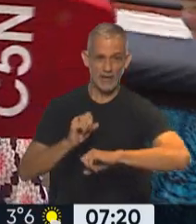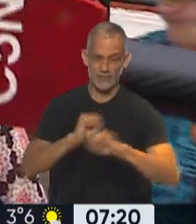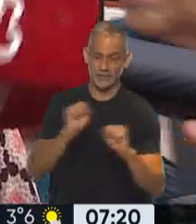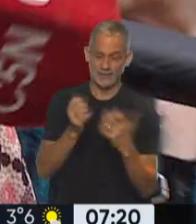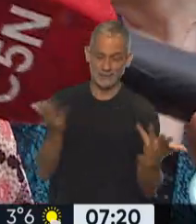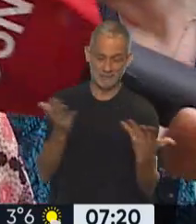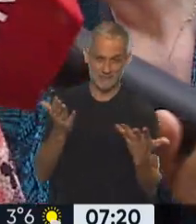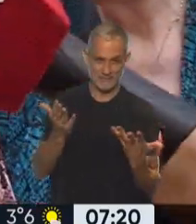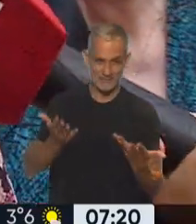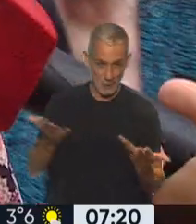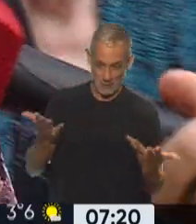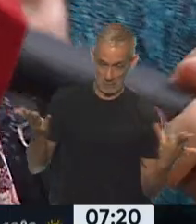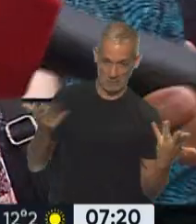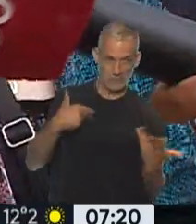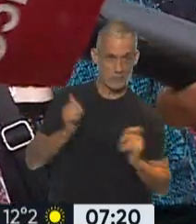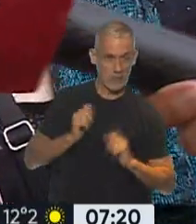De repente, porque